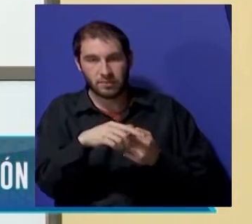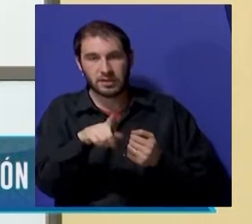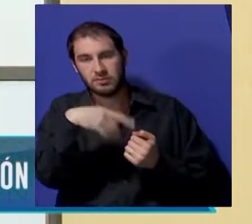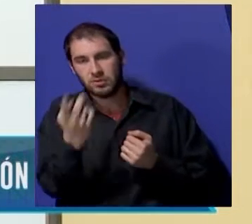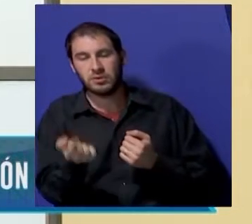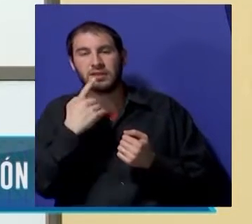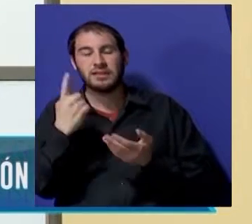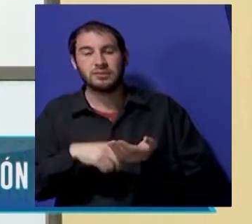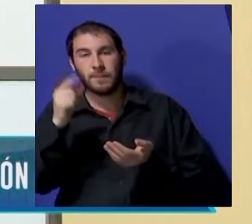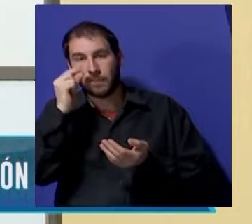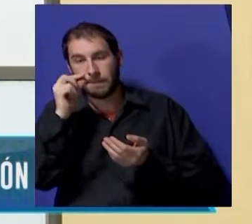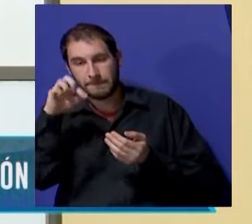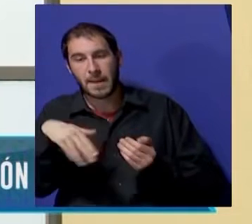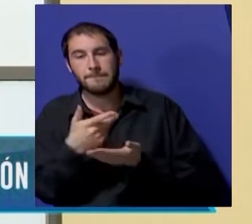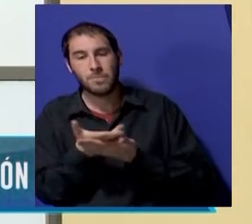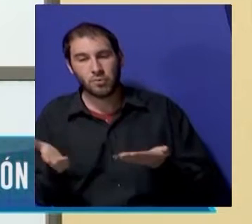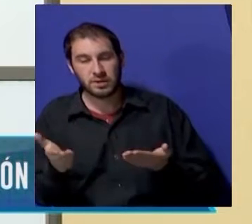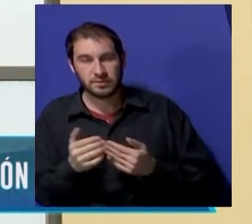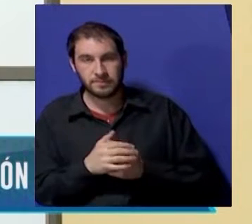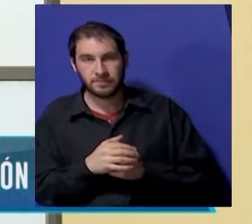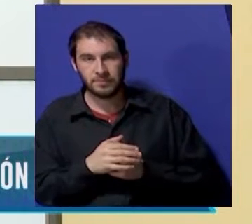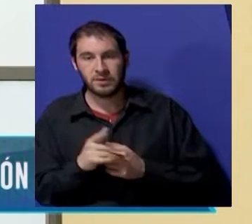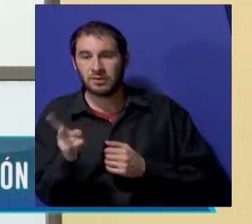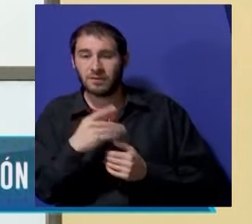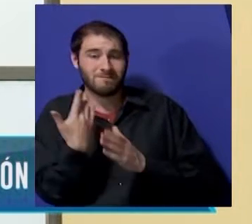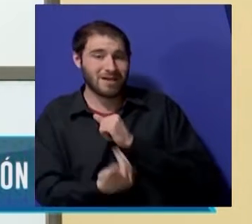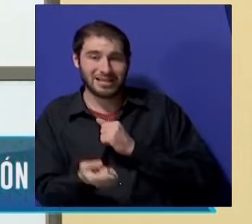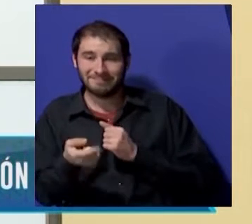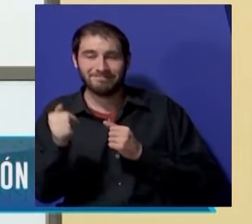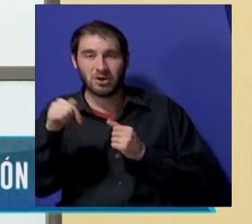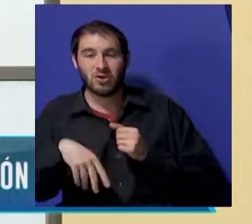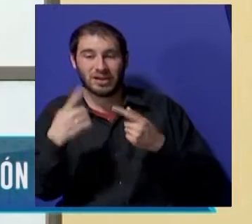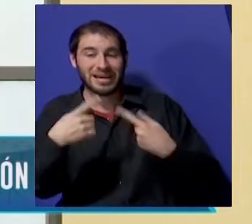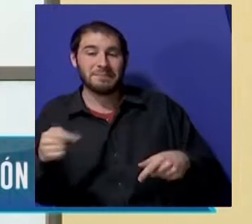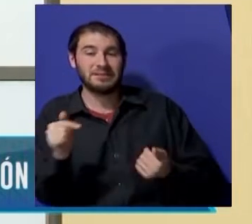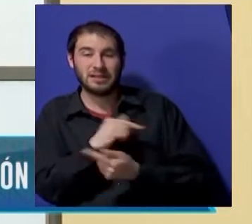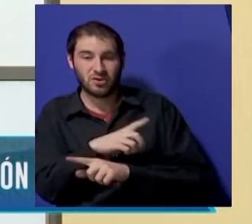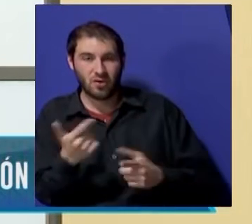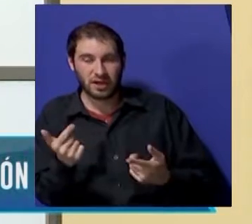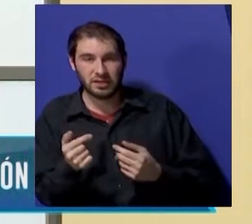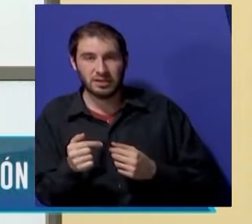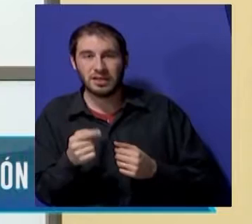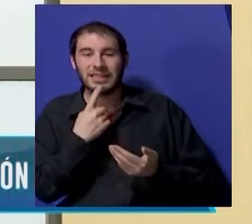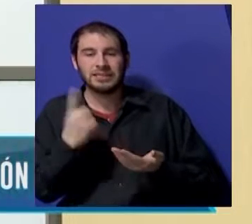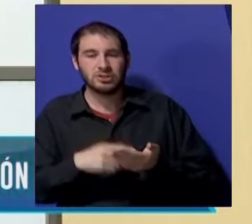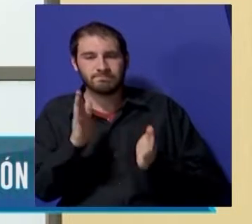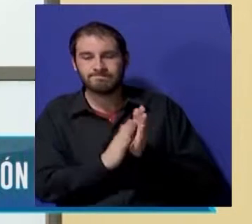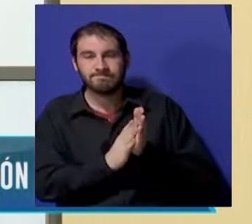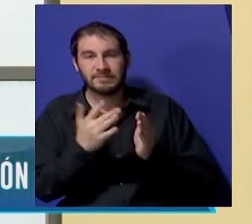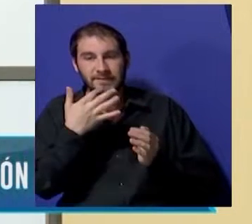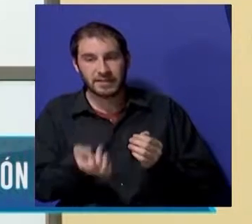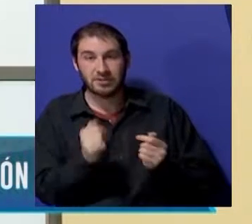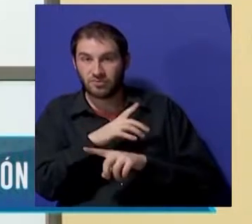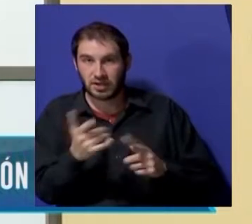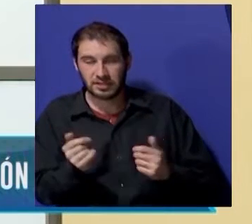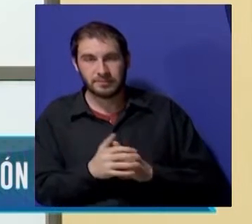toman decisiones en políticas públicas, es una falencia, porque hoy no hay herramientas para poder tomar decisiones concretas y reales.